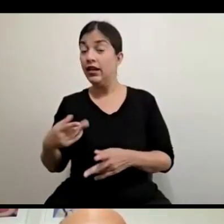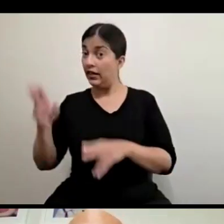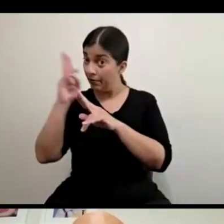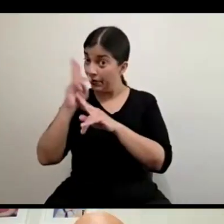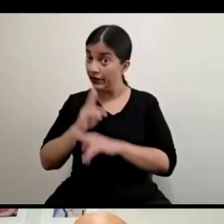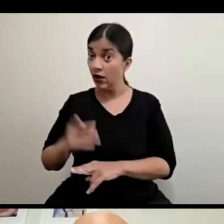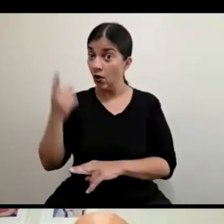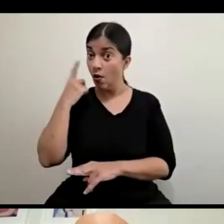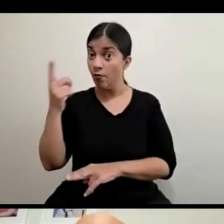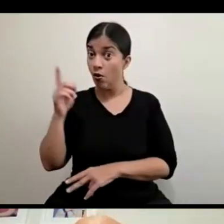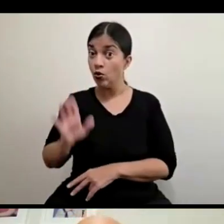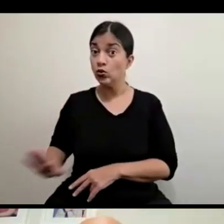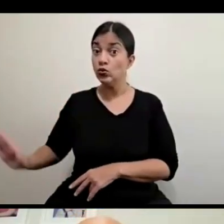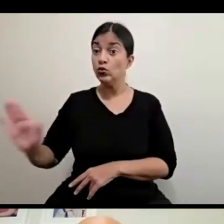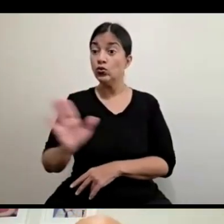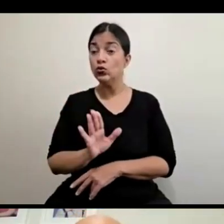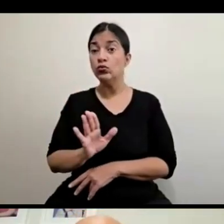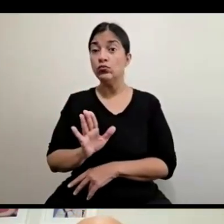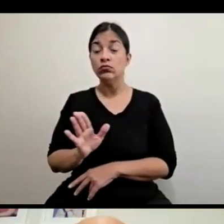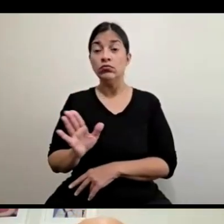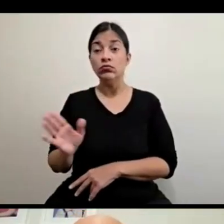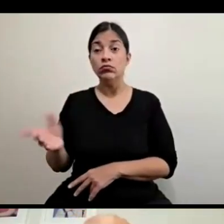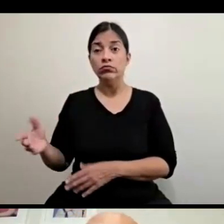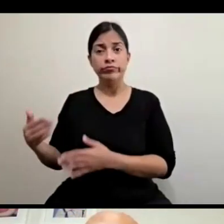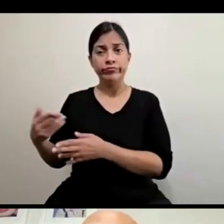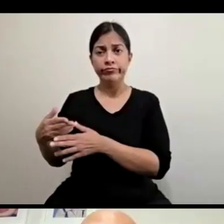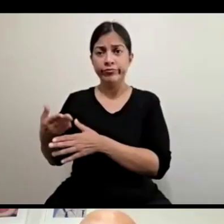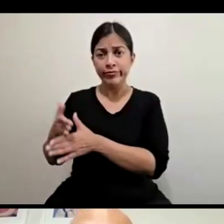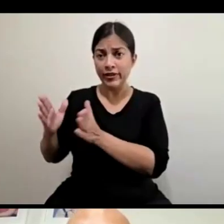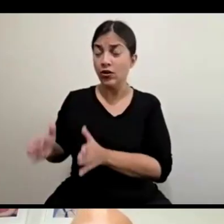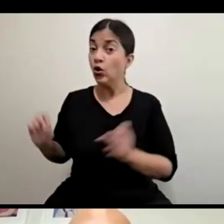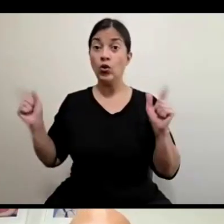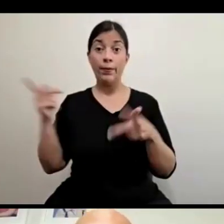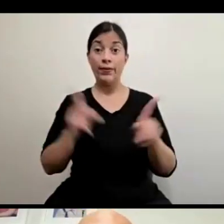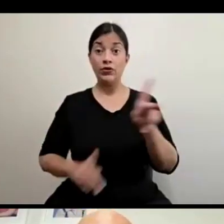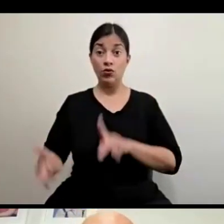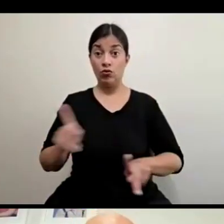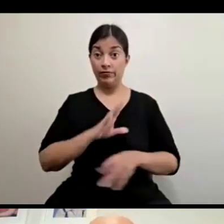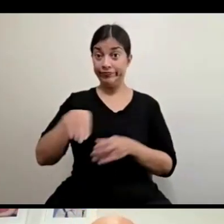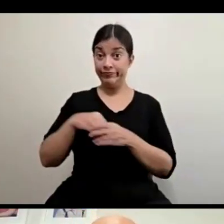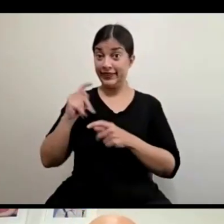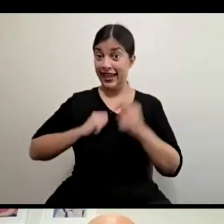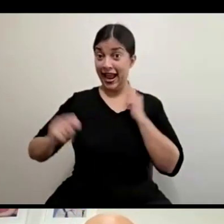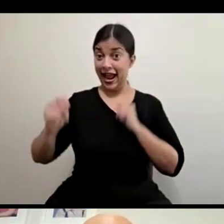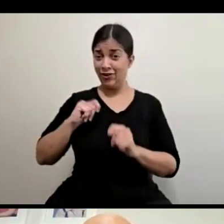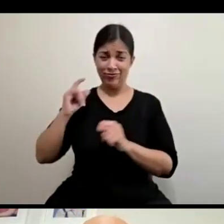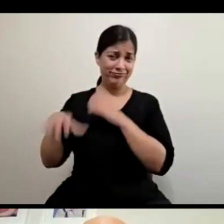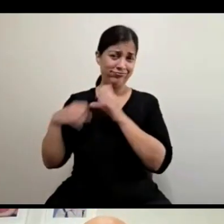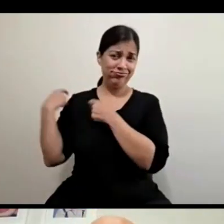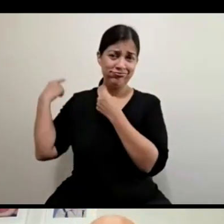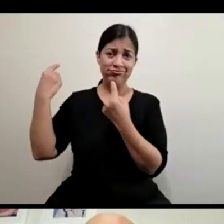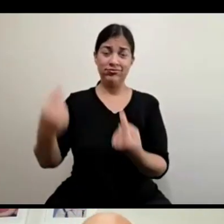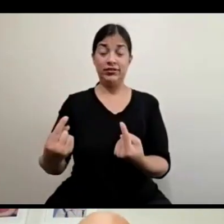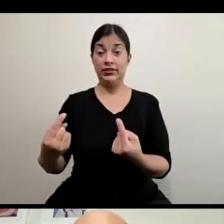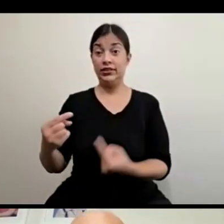sus congéneres, por toda la gente que ha hecho teatro por muchos años. Checo es un referente y